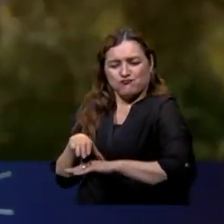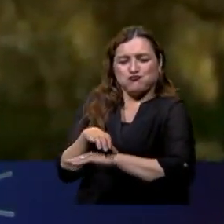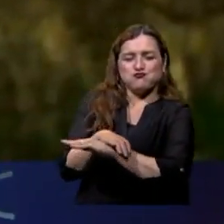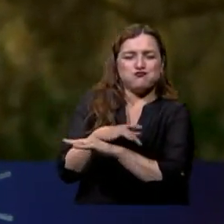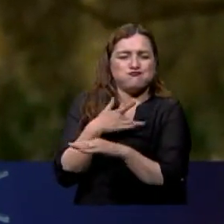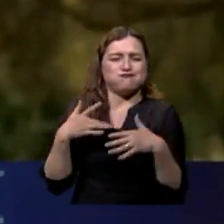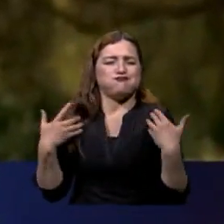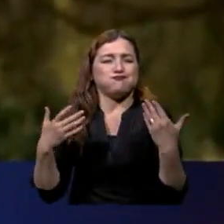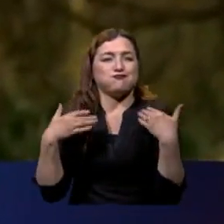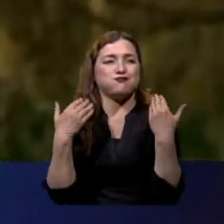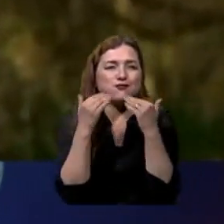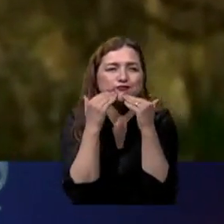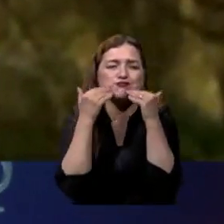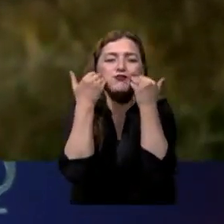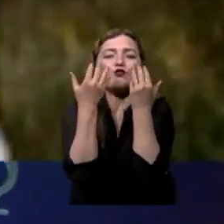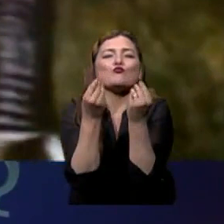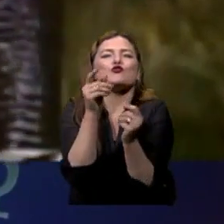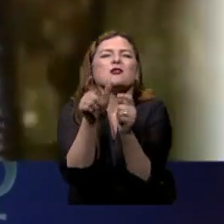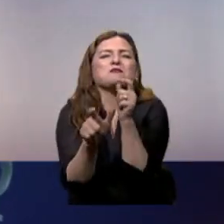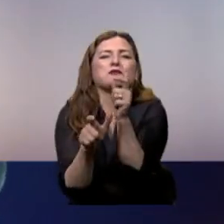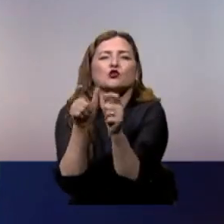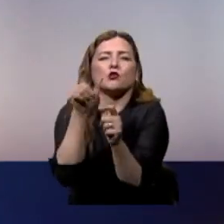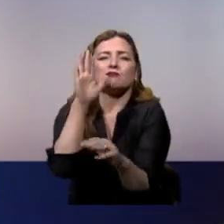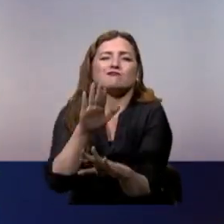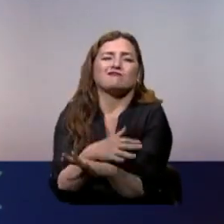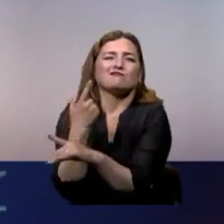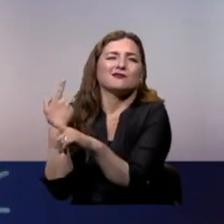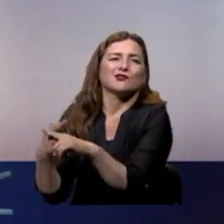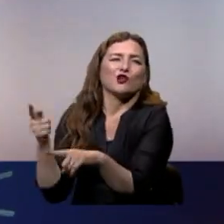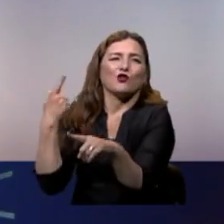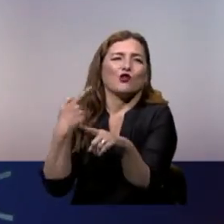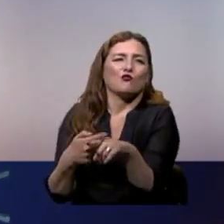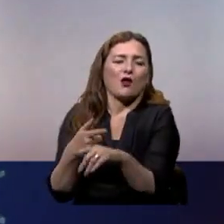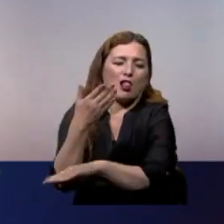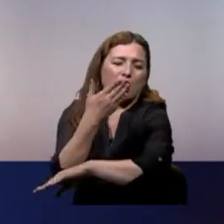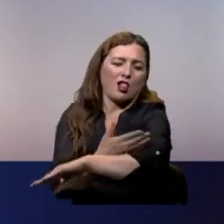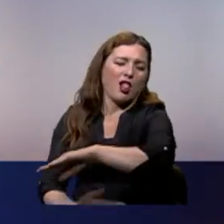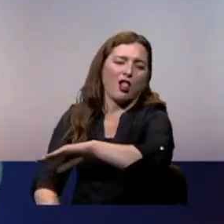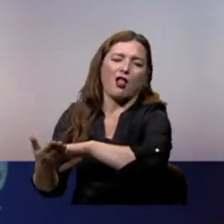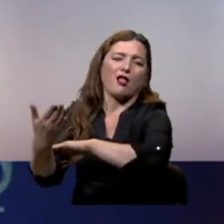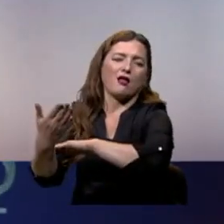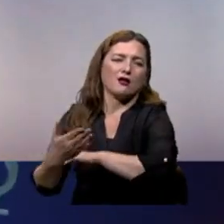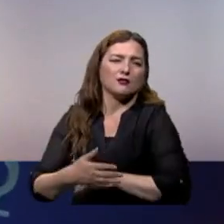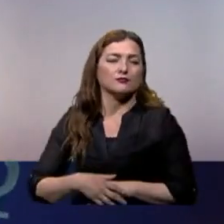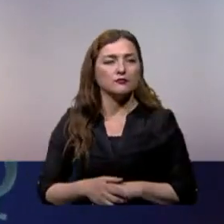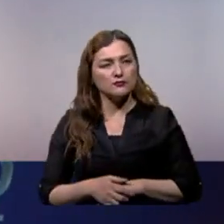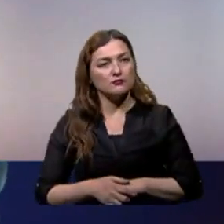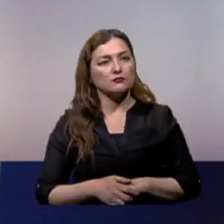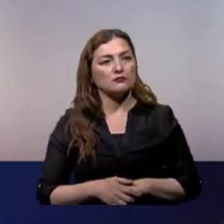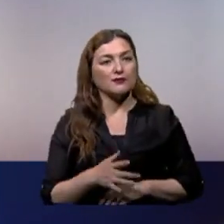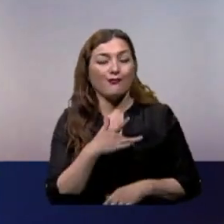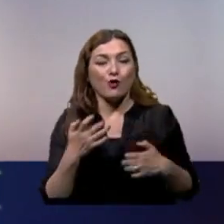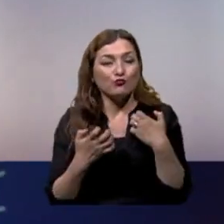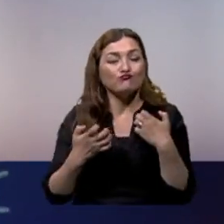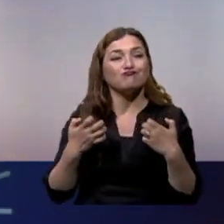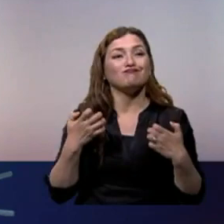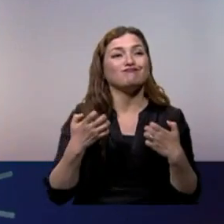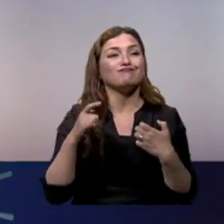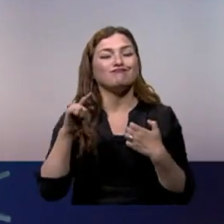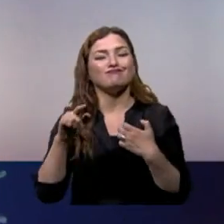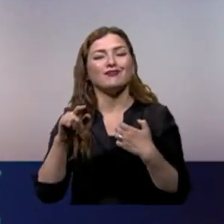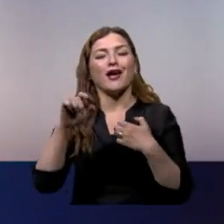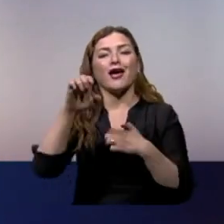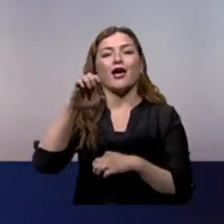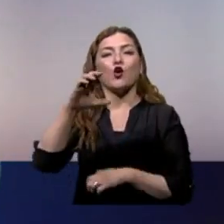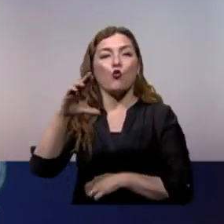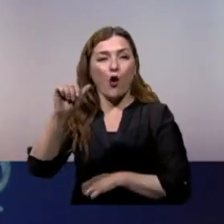esperanza para cientos de pacientes que por diferentes circunstancias perdieron una parte de su cuerpo. Detrás de esas emociones está